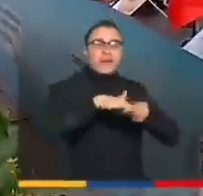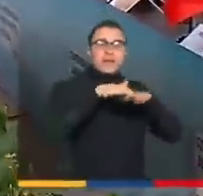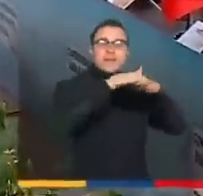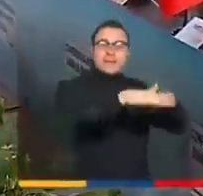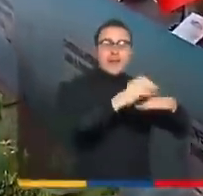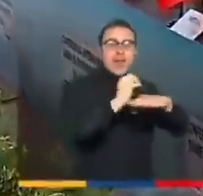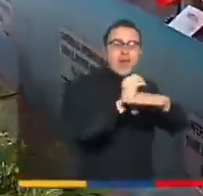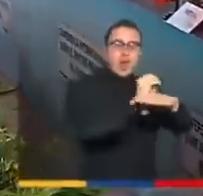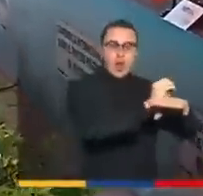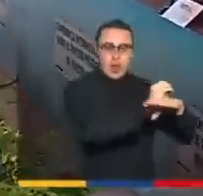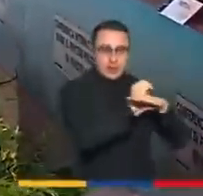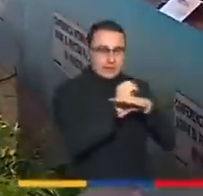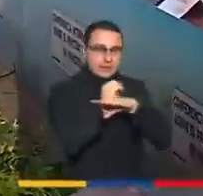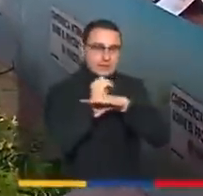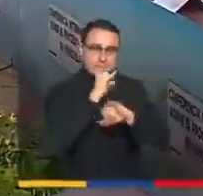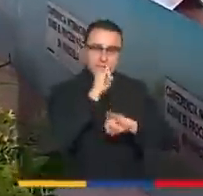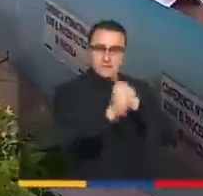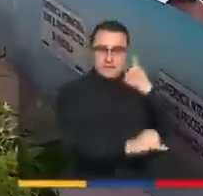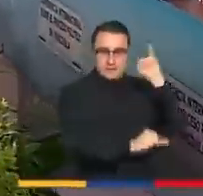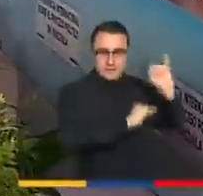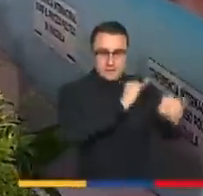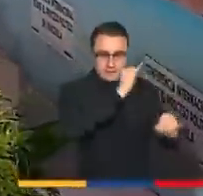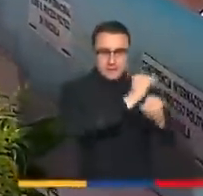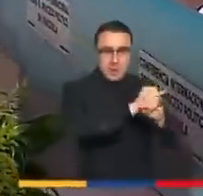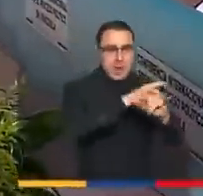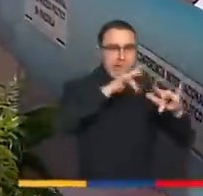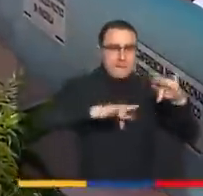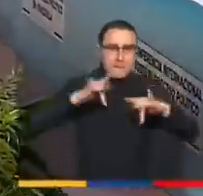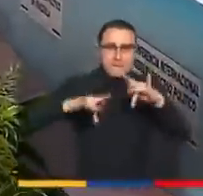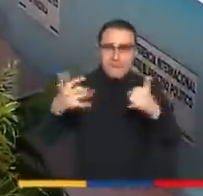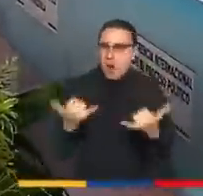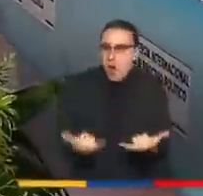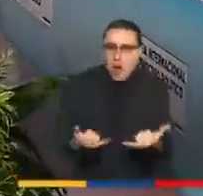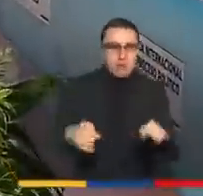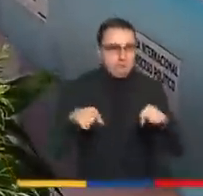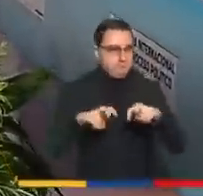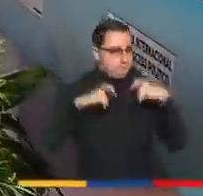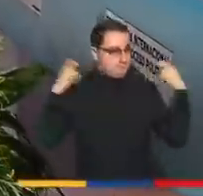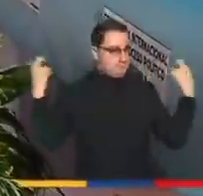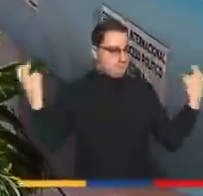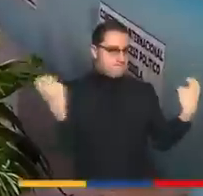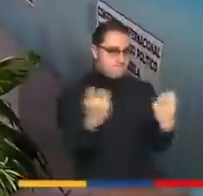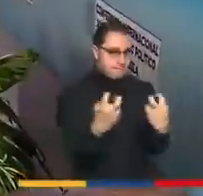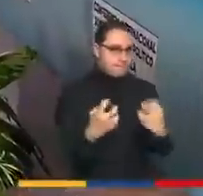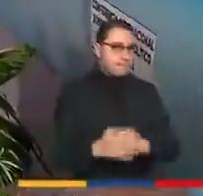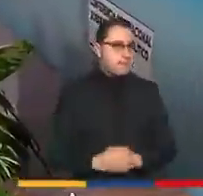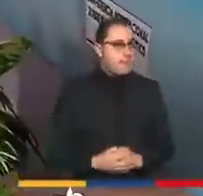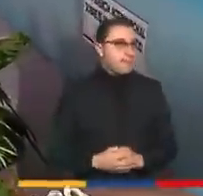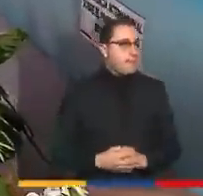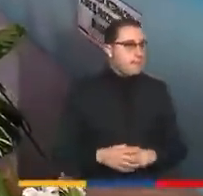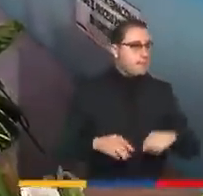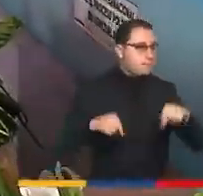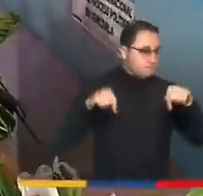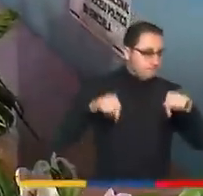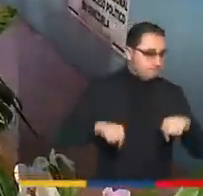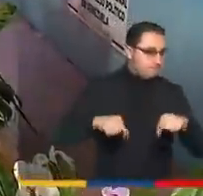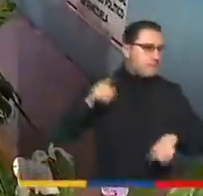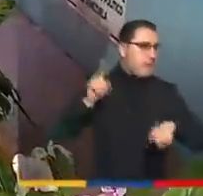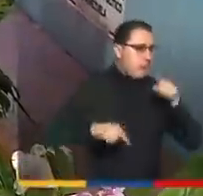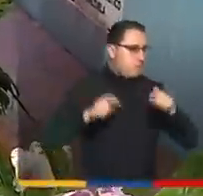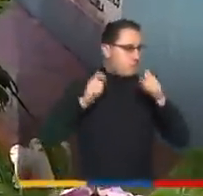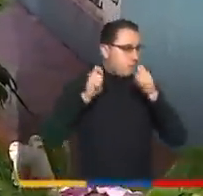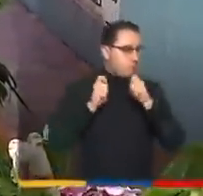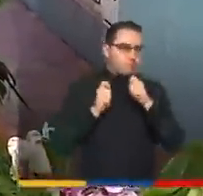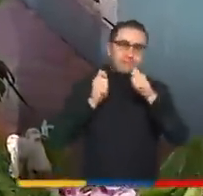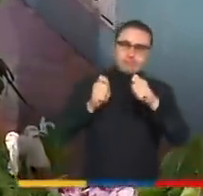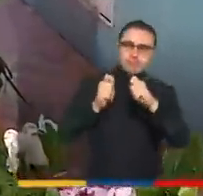los organismos internacionales presentes en el día de hoy. Aquí hay delegaciones